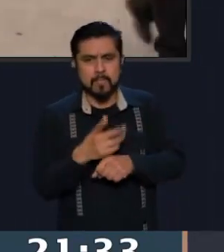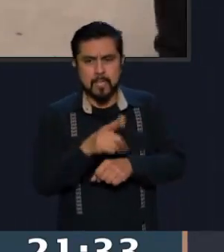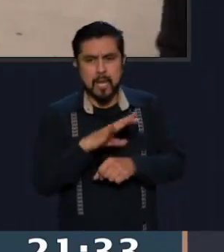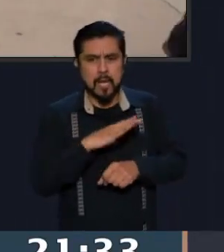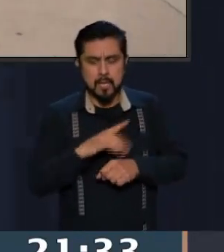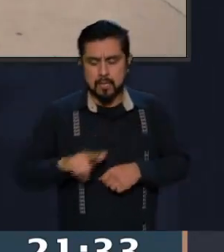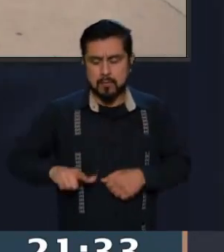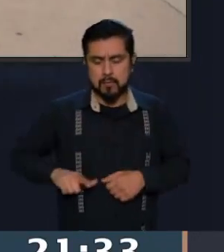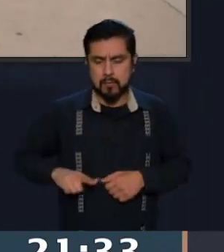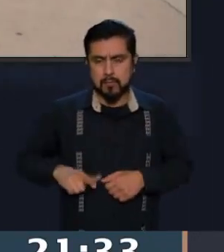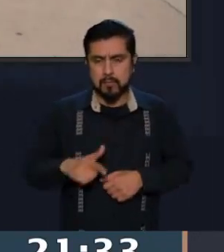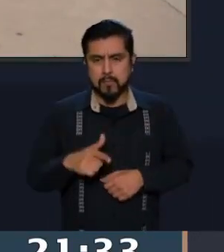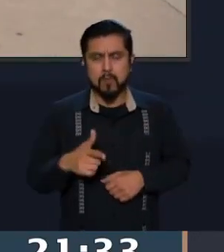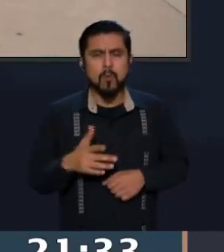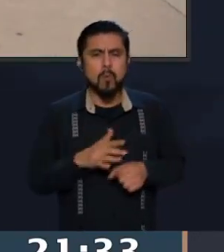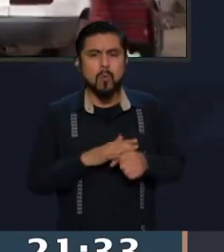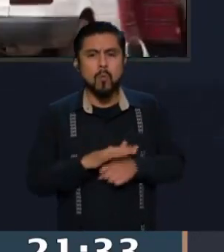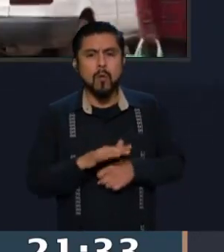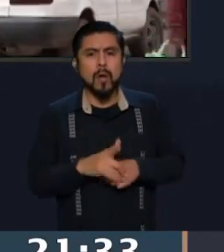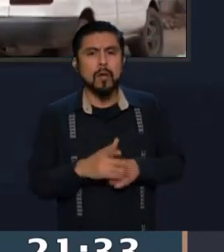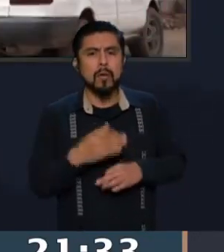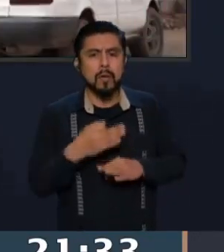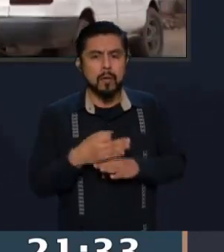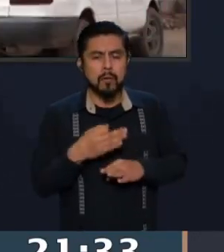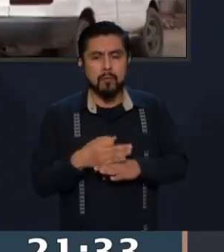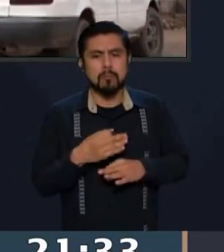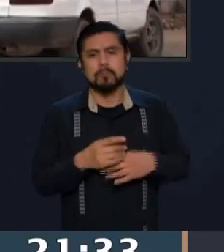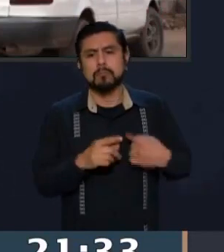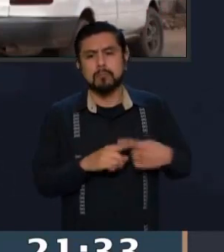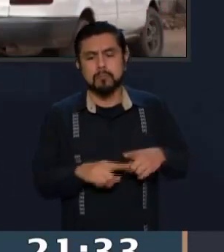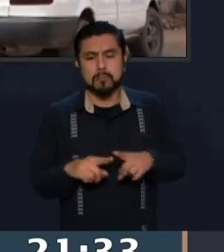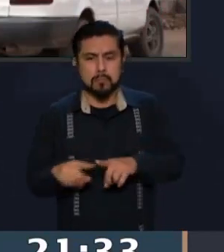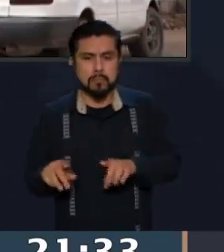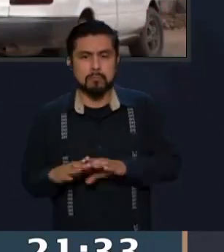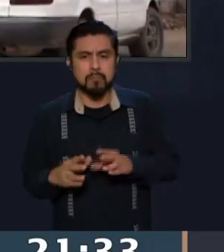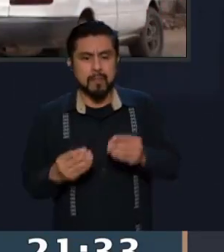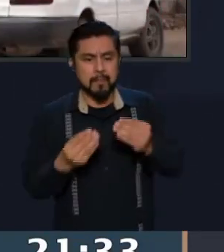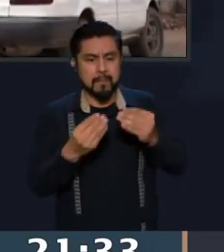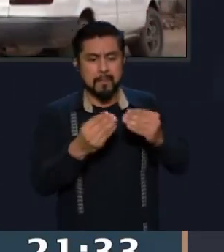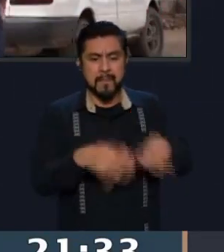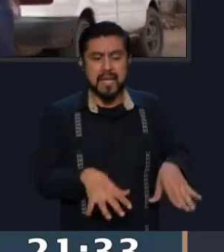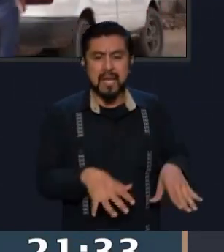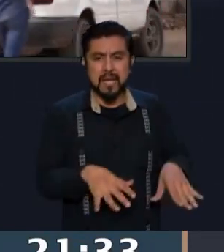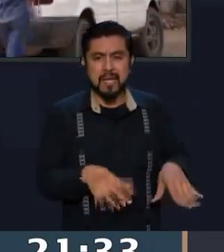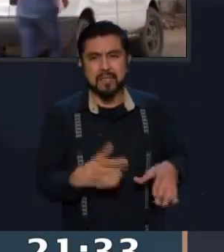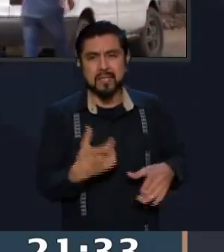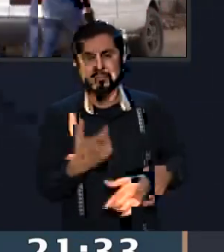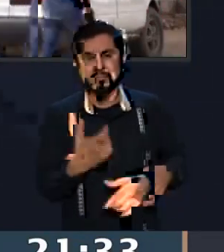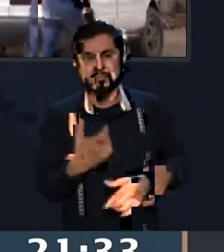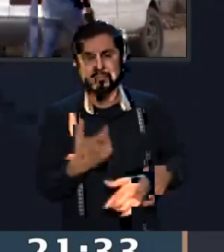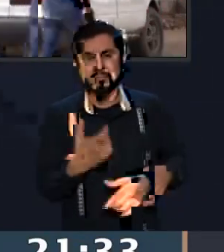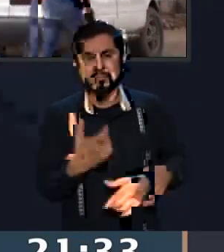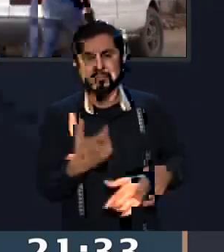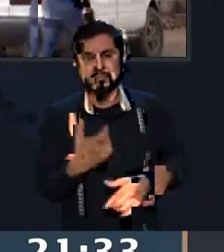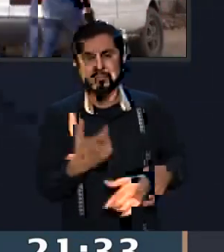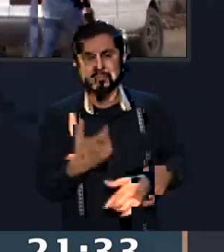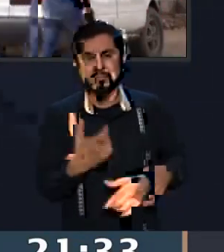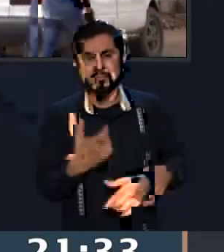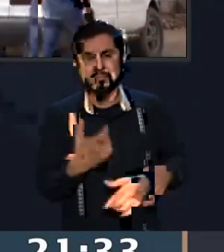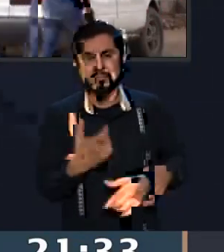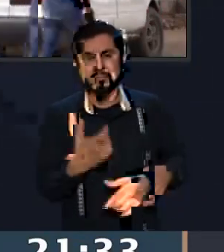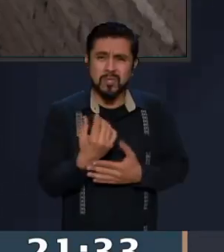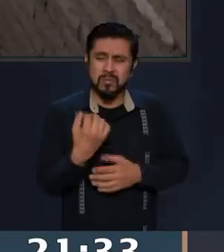este gobierno, pues realmente han venido a complementar la pérdida salarial que se vivió en nuestro país desde hace